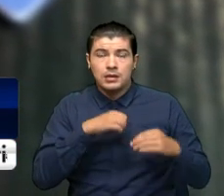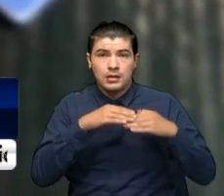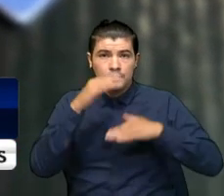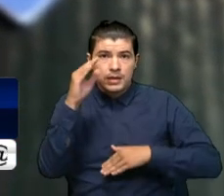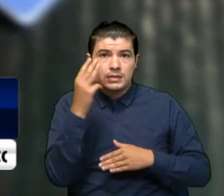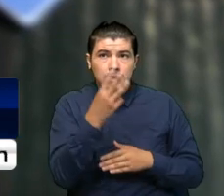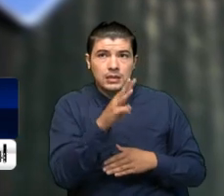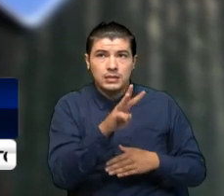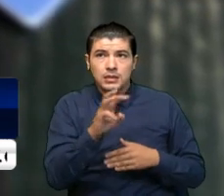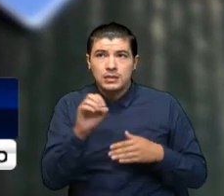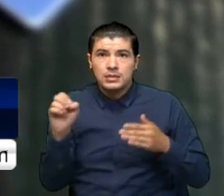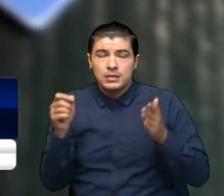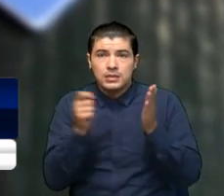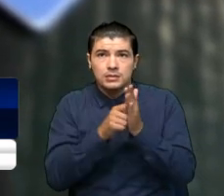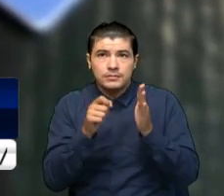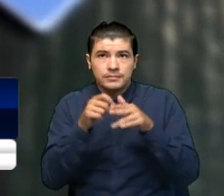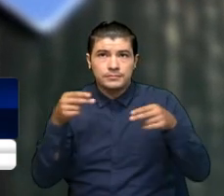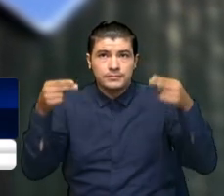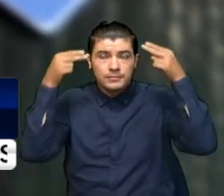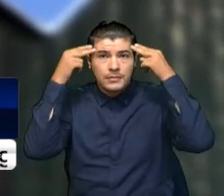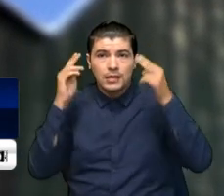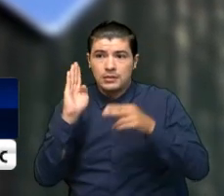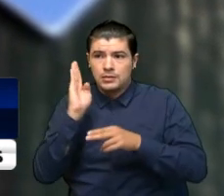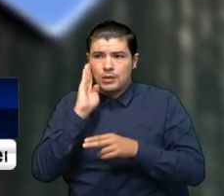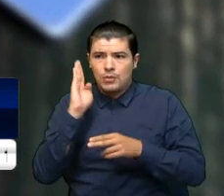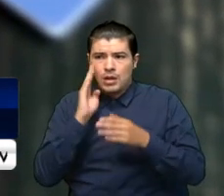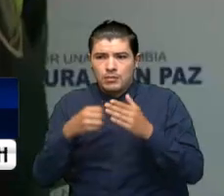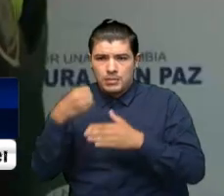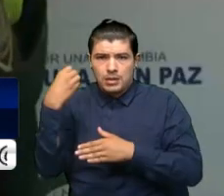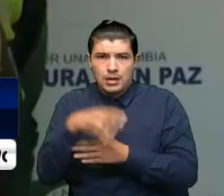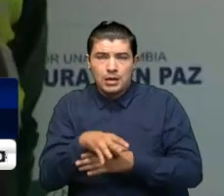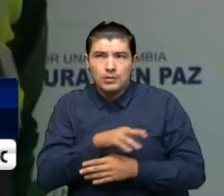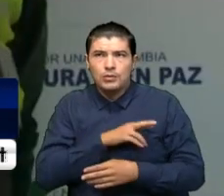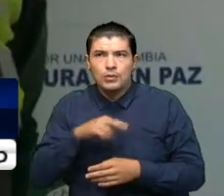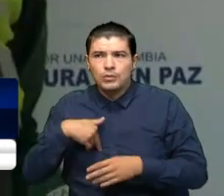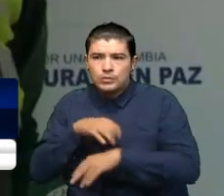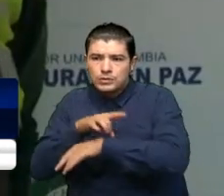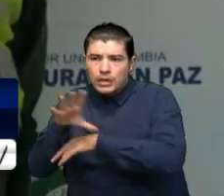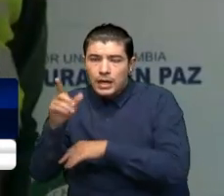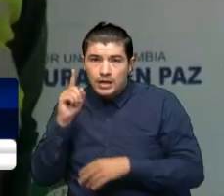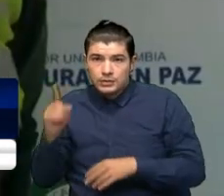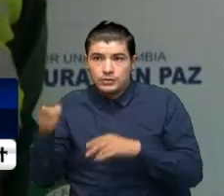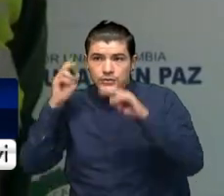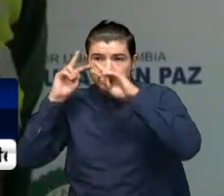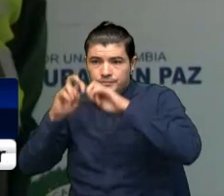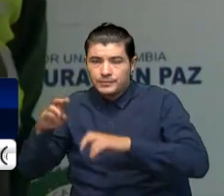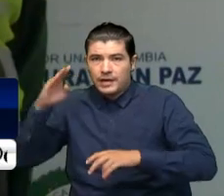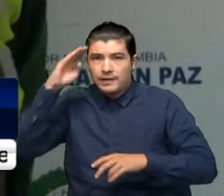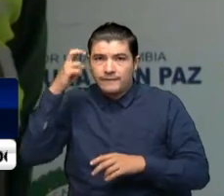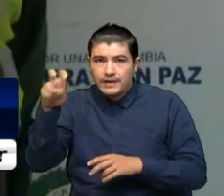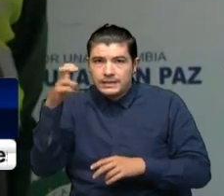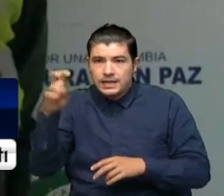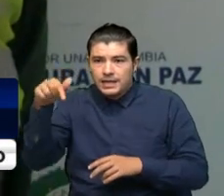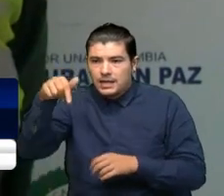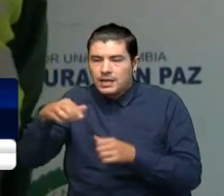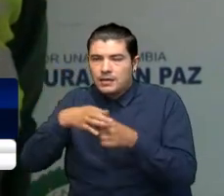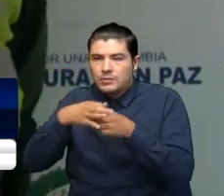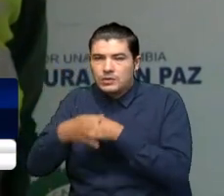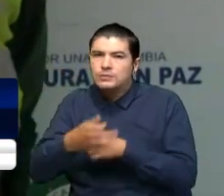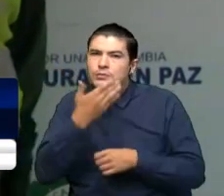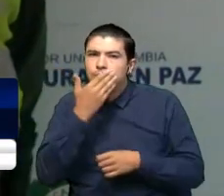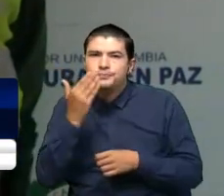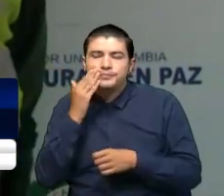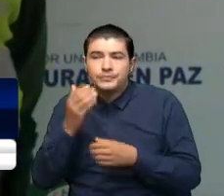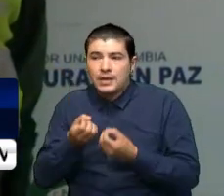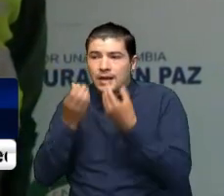300 SIM card y un equipo móvil de gama alta. Nosotros dejamos a disposición de la Fiscalía de Barbosa y ahí